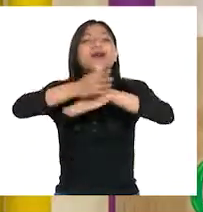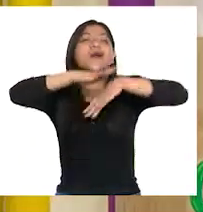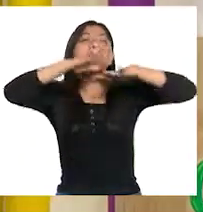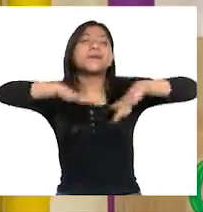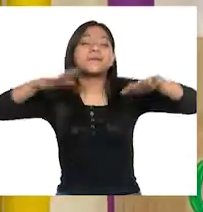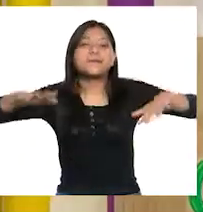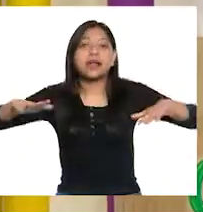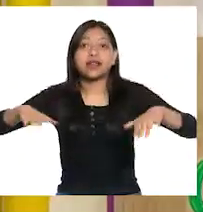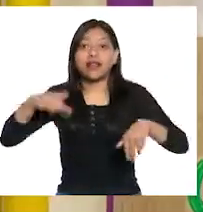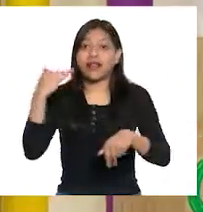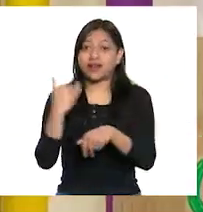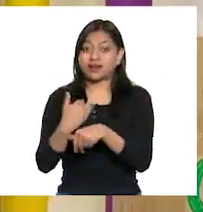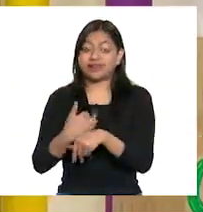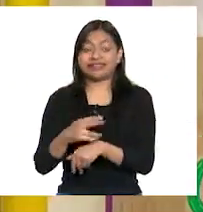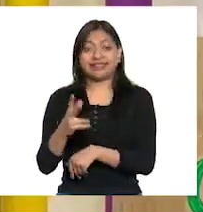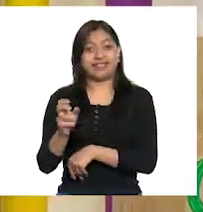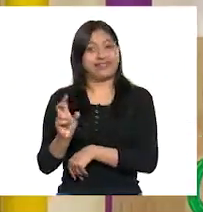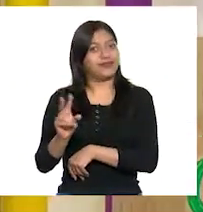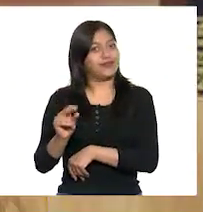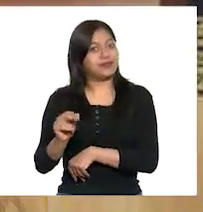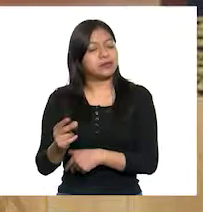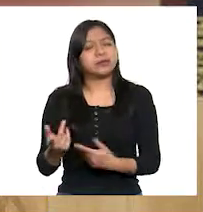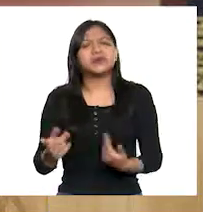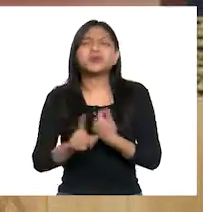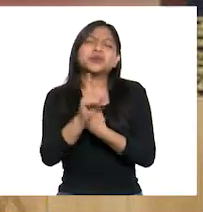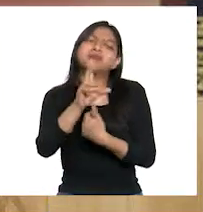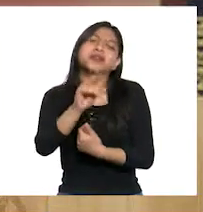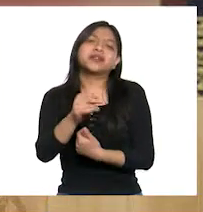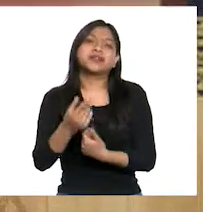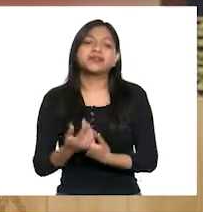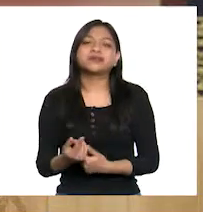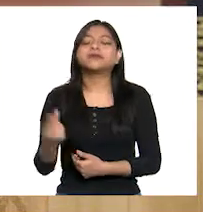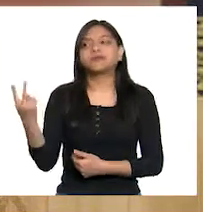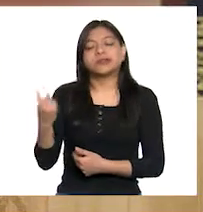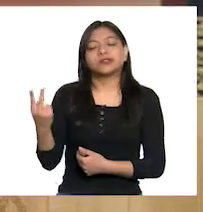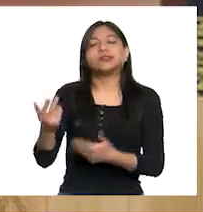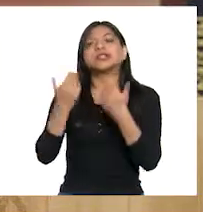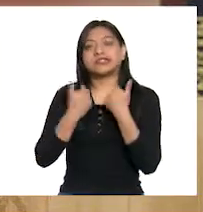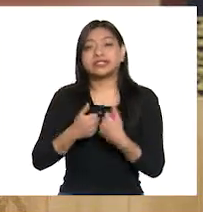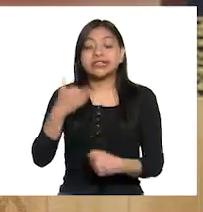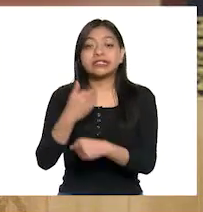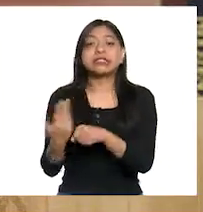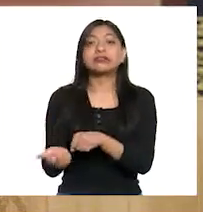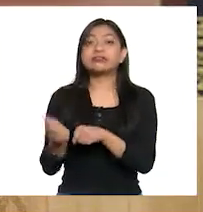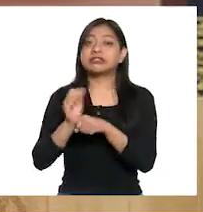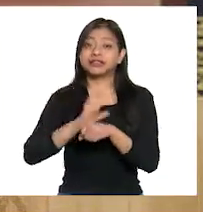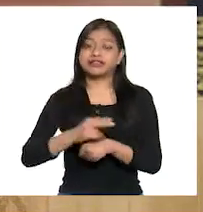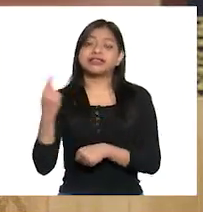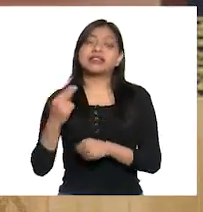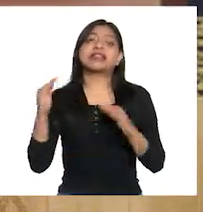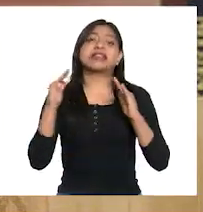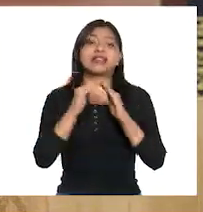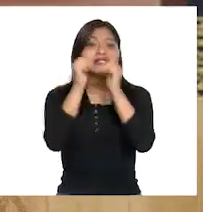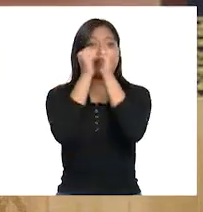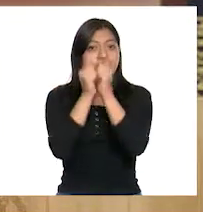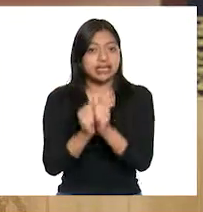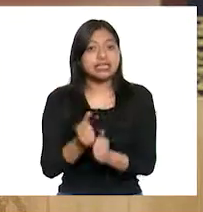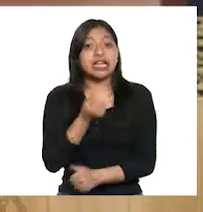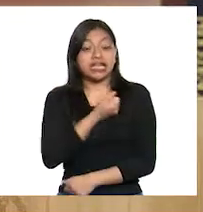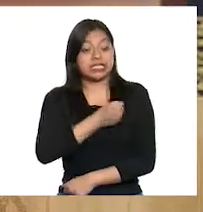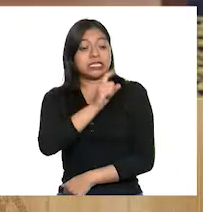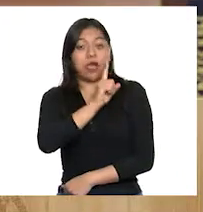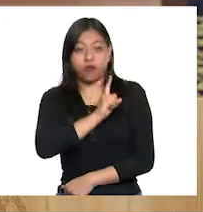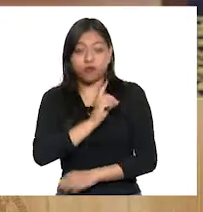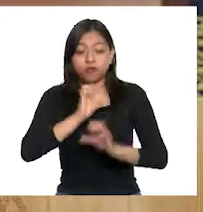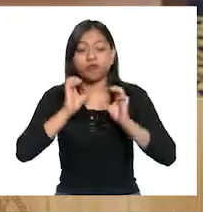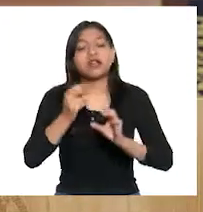problema ahorita, eh! No hay tanto problema. Lía y yo entendemos que estamos en pandemia y que lo más importante es